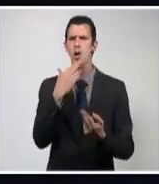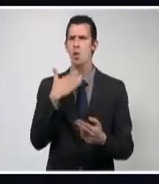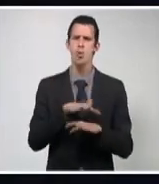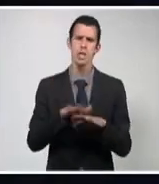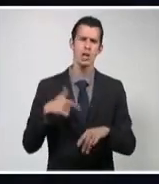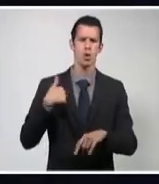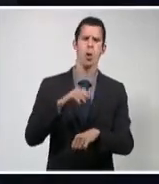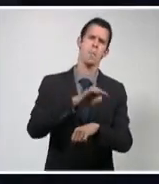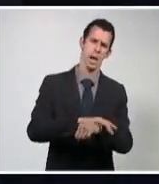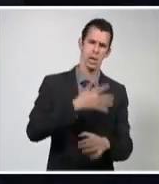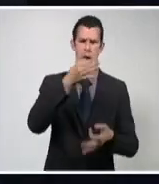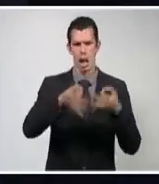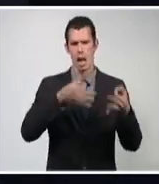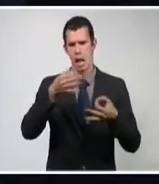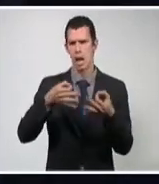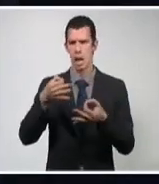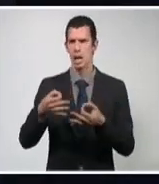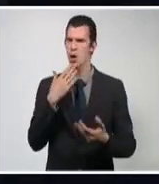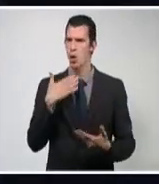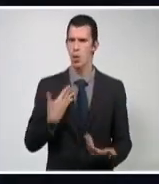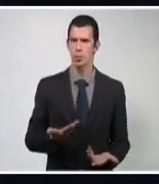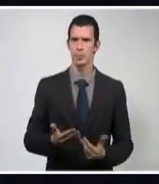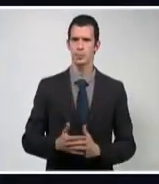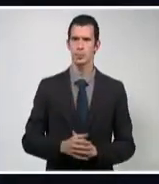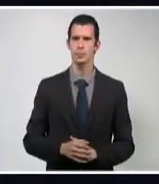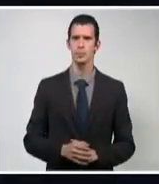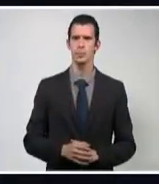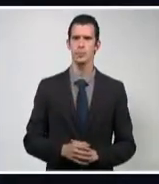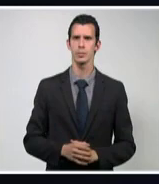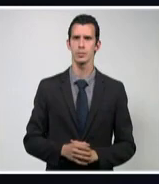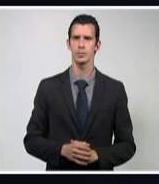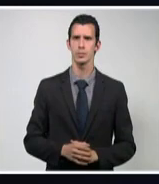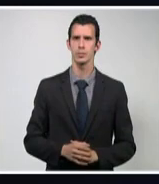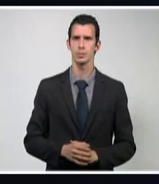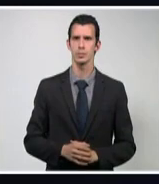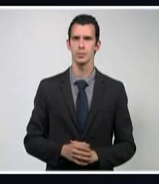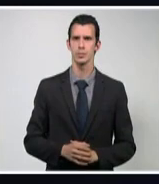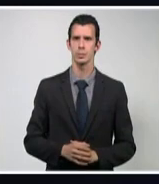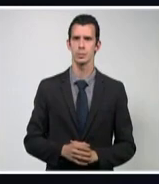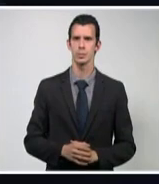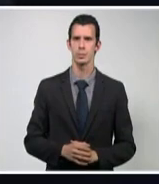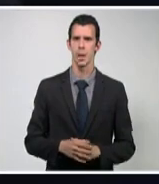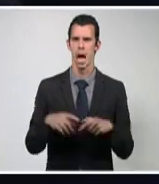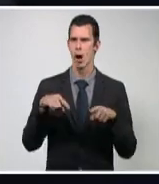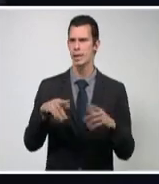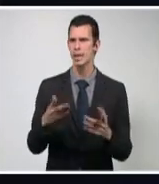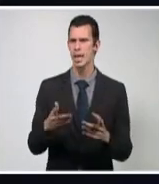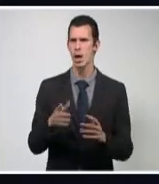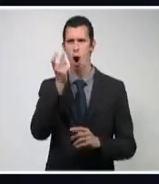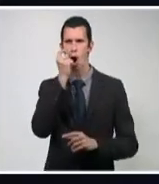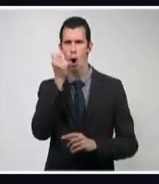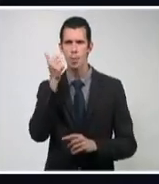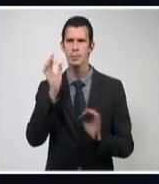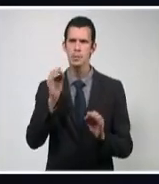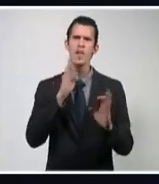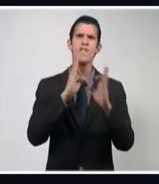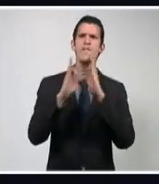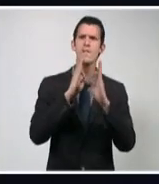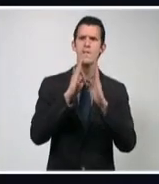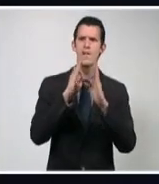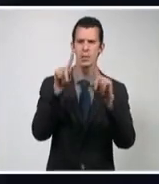Diario de Cuba reconoce que esa era su persona allí. Por cierto, vamos a ir al perfil de él también de Facebook. Fíjense, todo esto es información pública, lo que